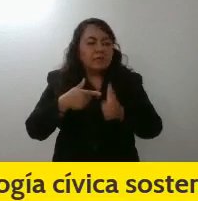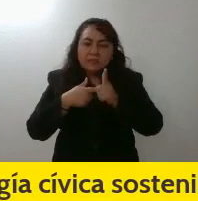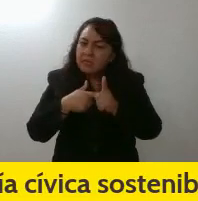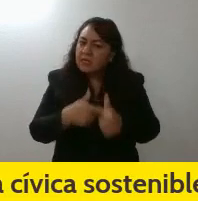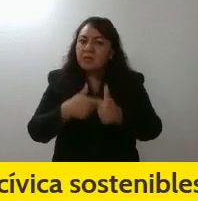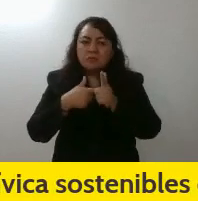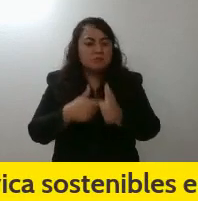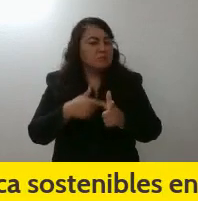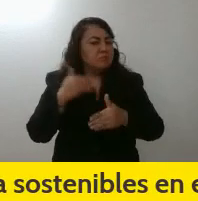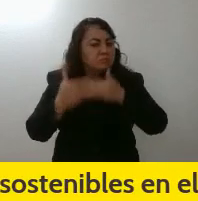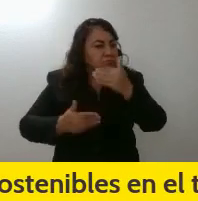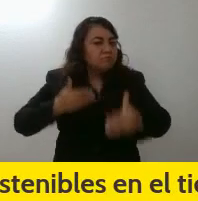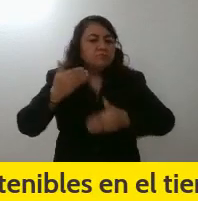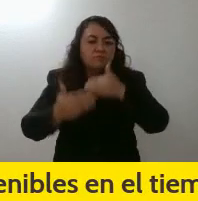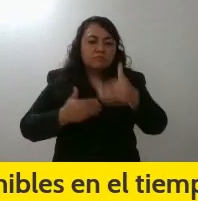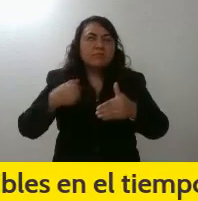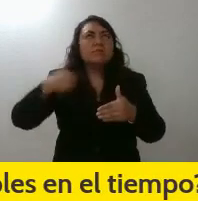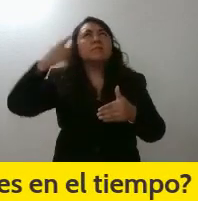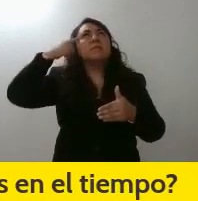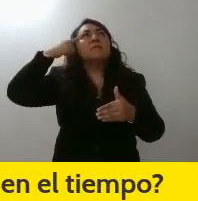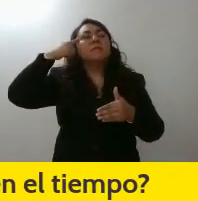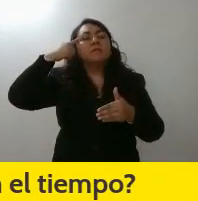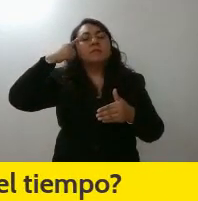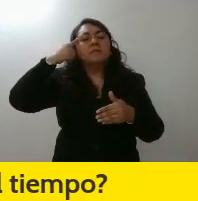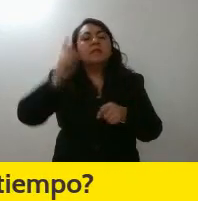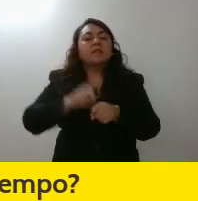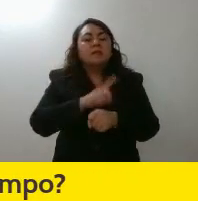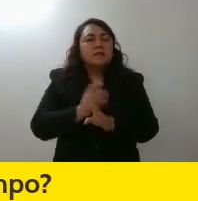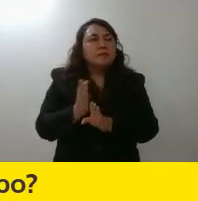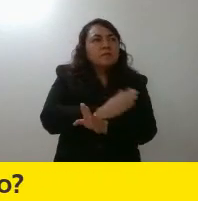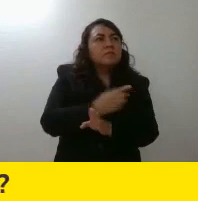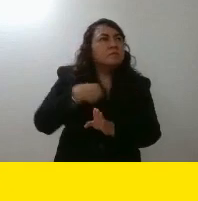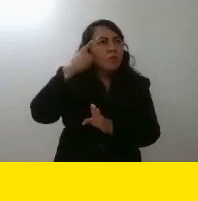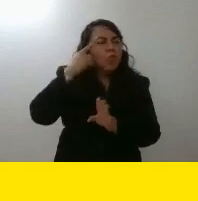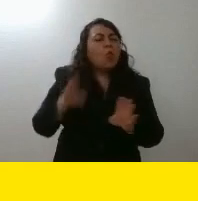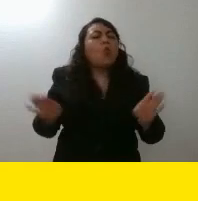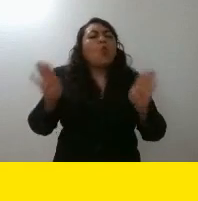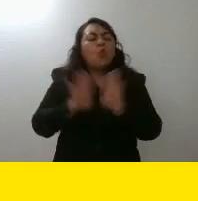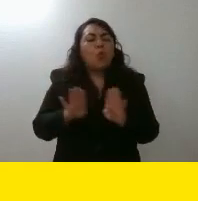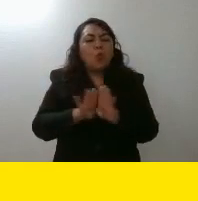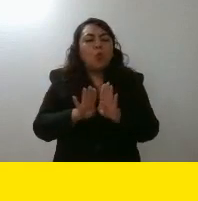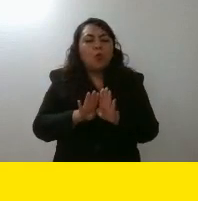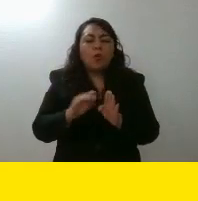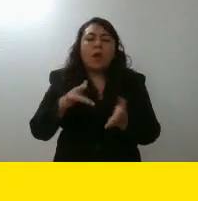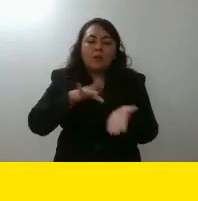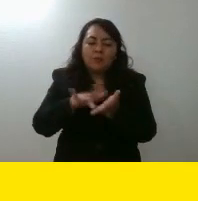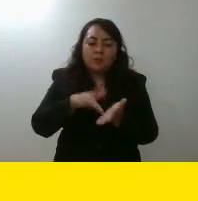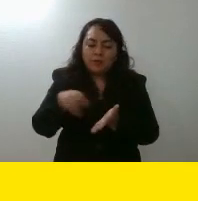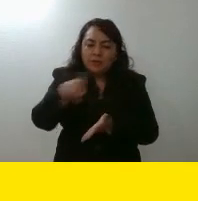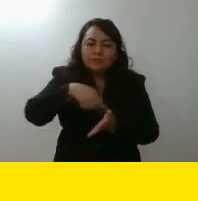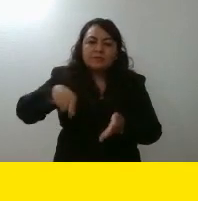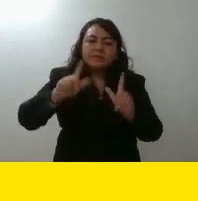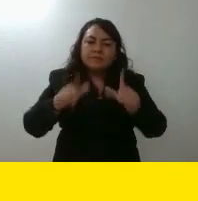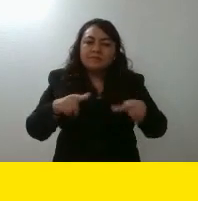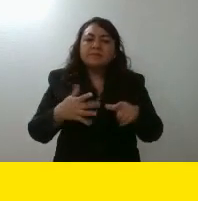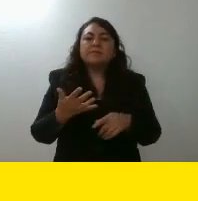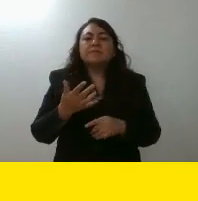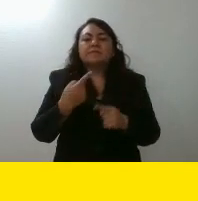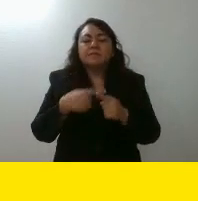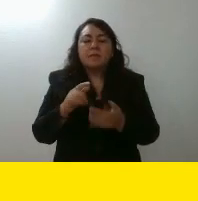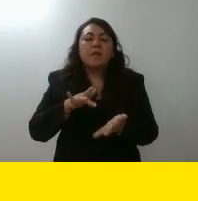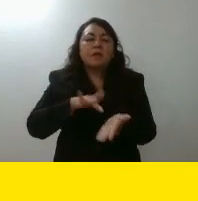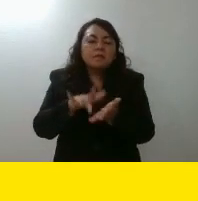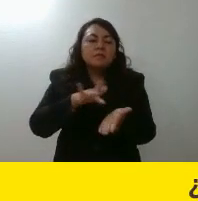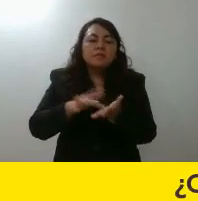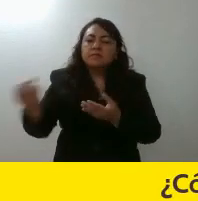en este sentido y pensando desde el inicio cómo podemos estar para sostener estas herramientas, buscando siempre el